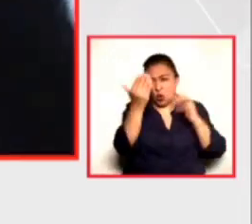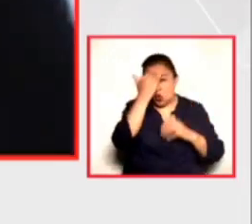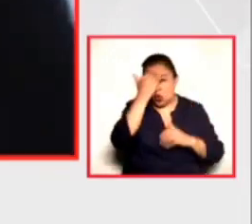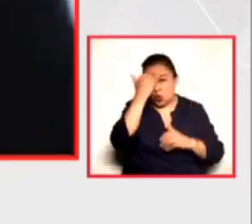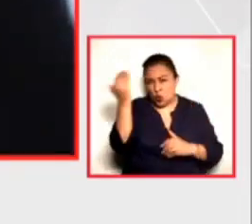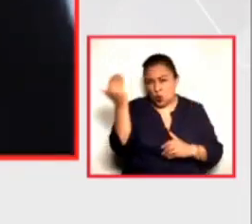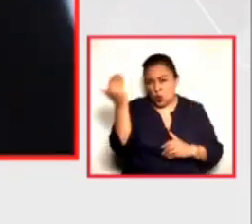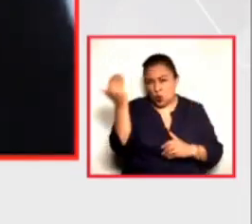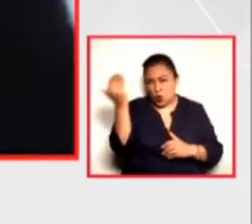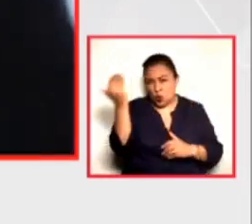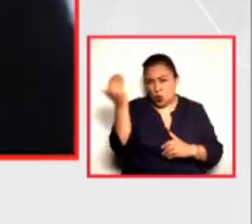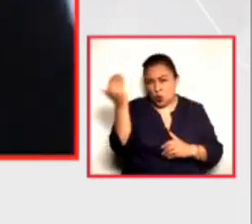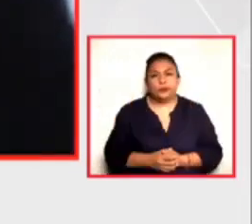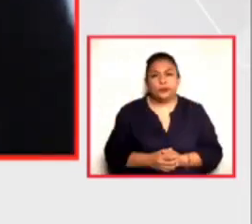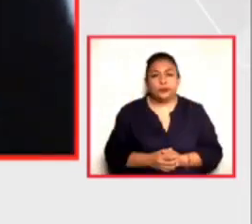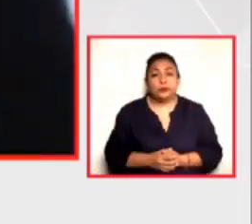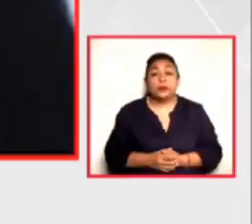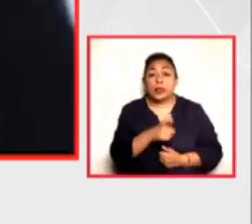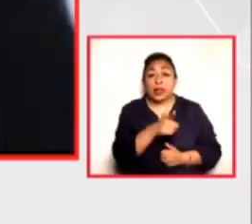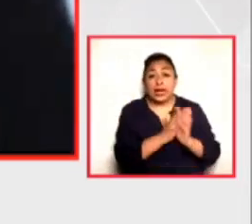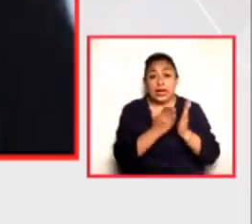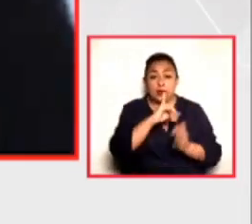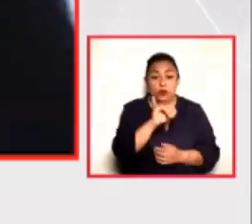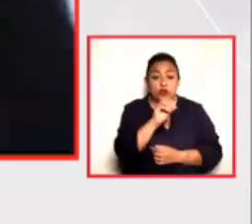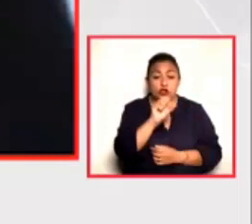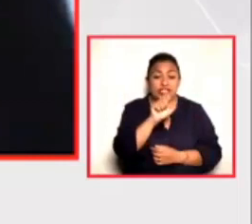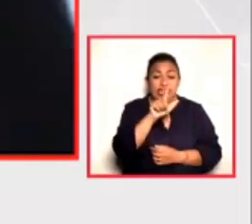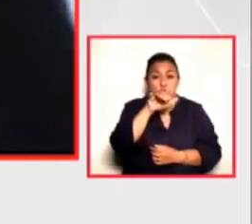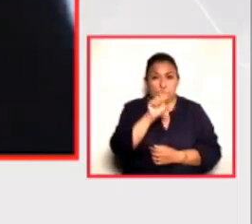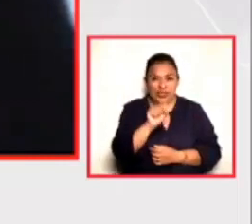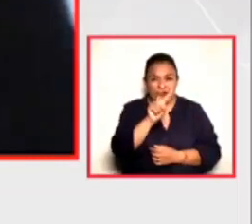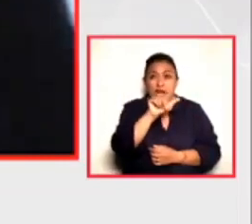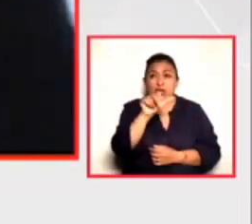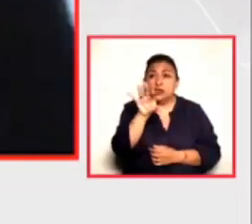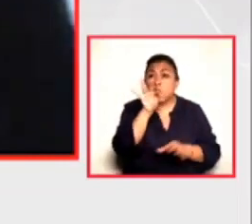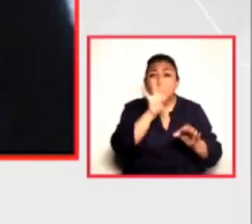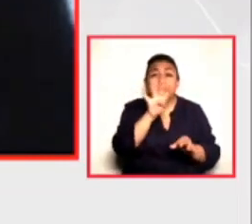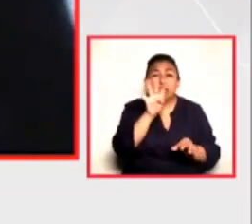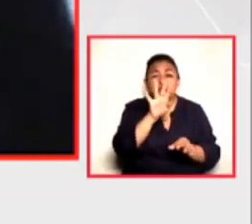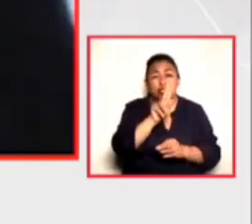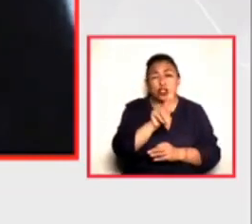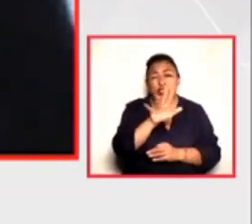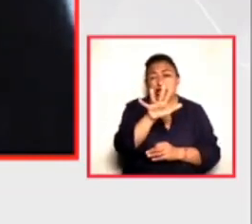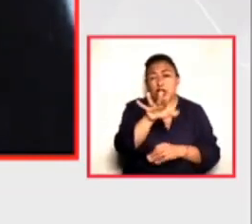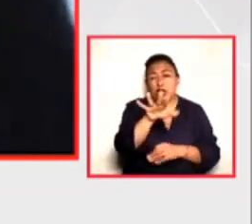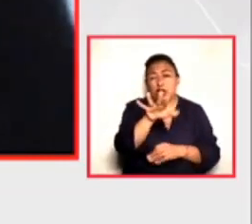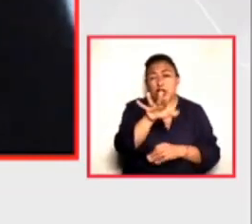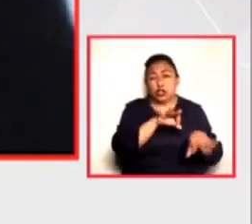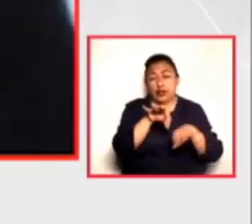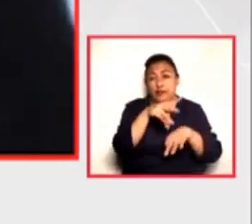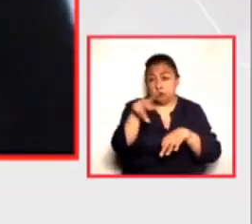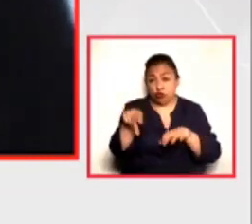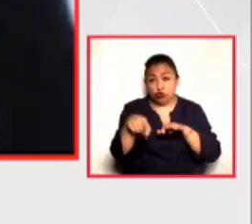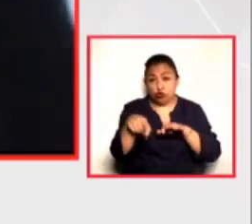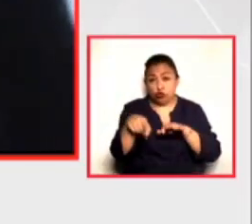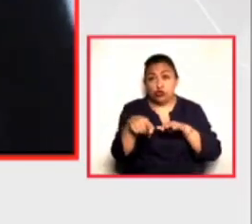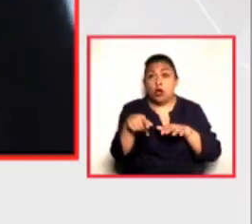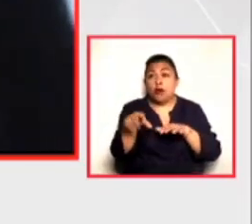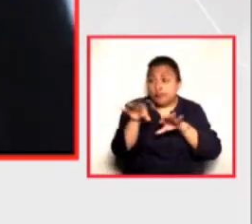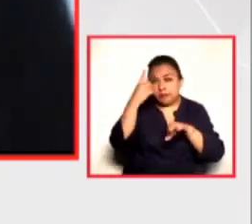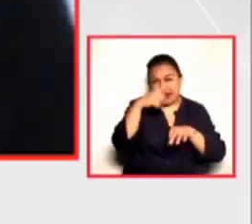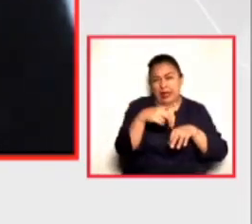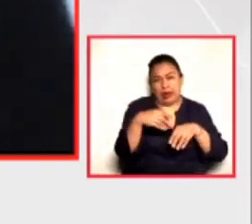El libro de José Luis Valencia fue seleccionado de entre 488 trabajos que se presentaron para este concurso.